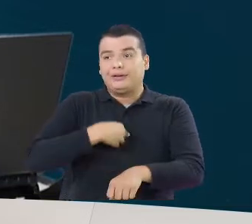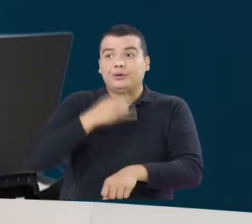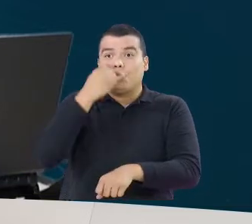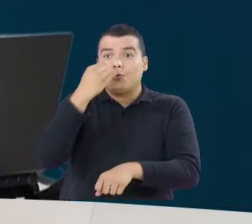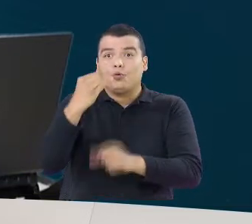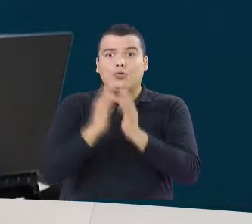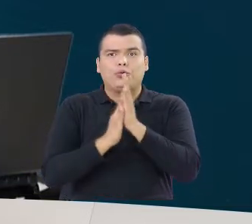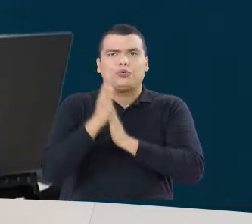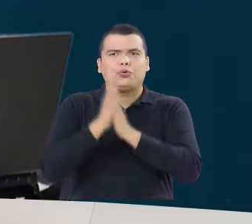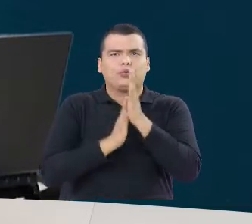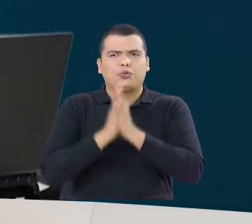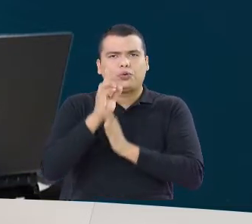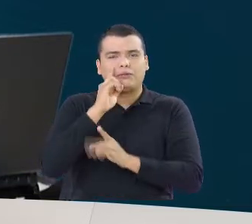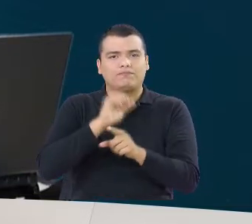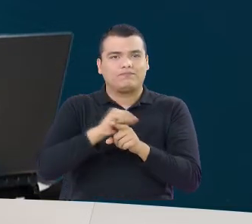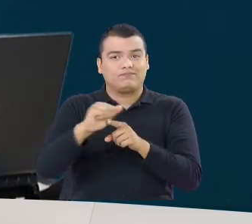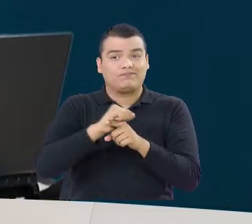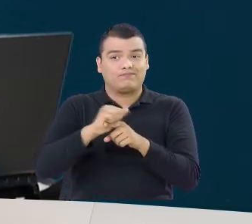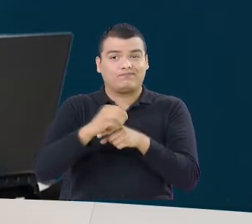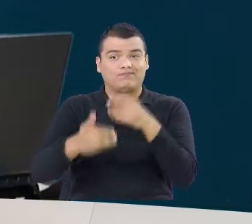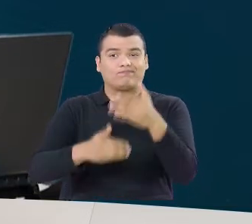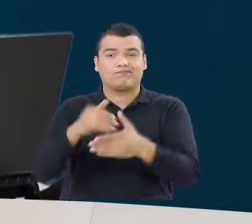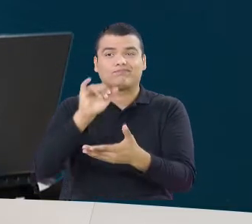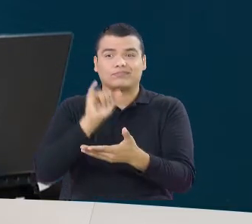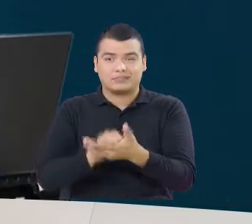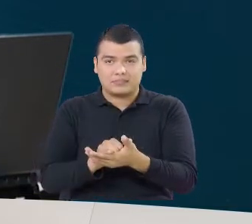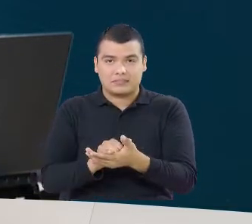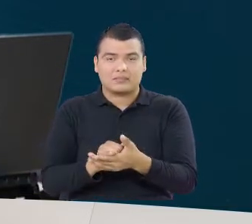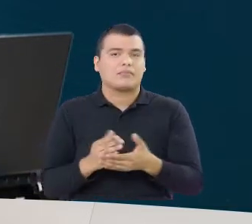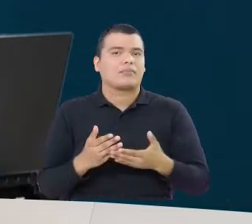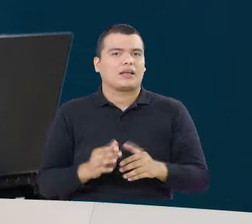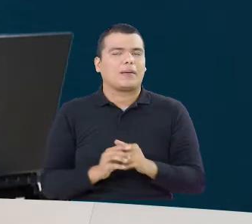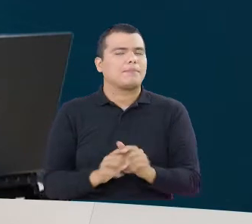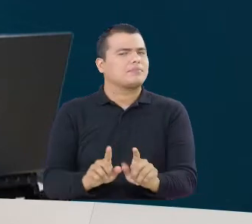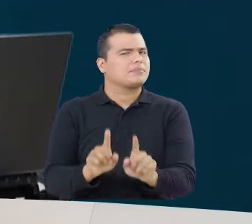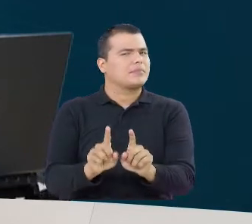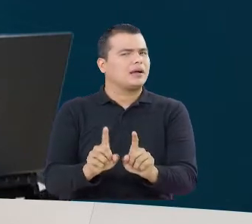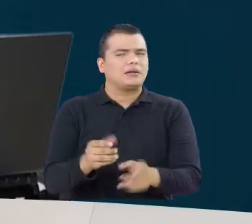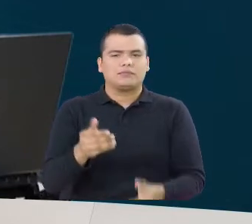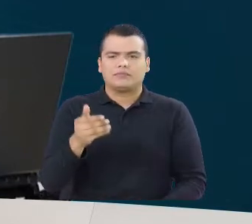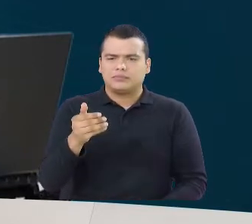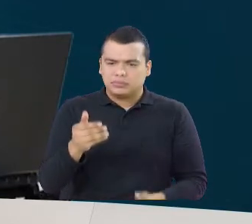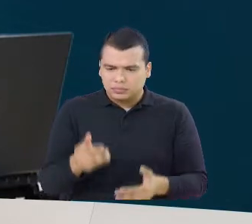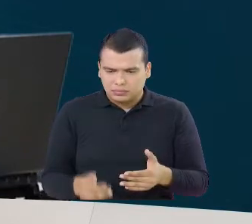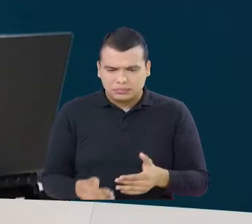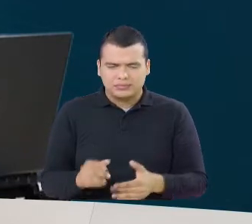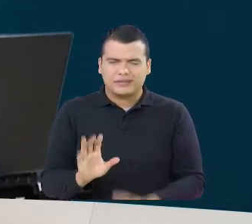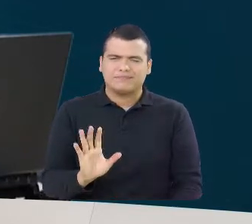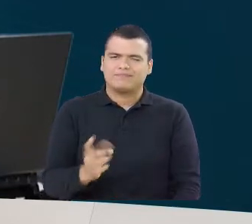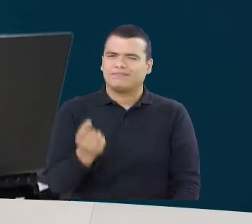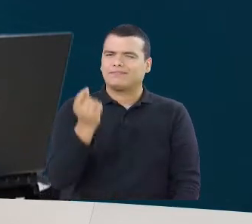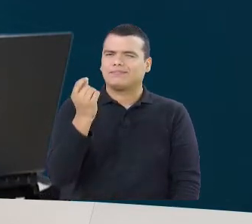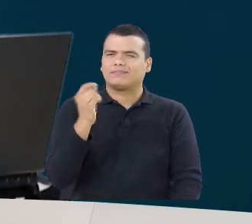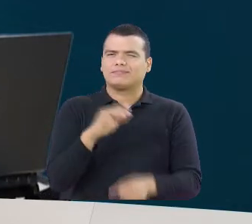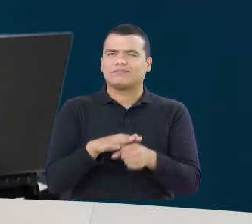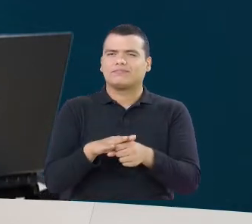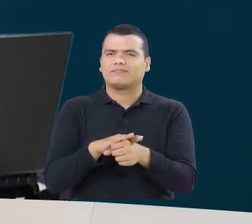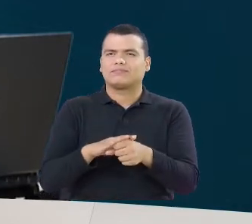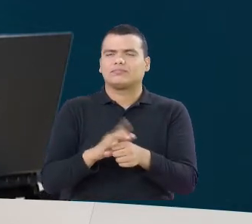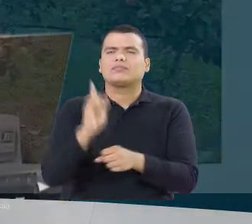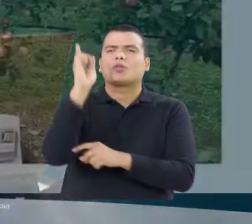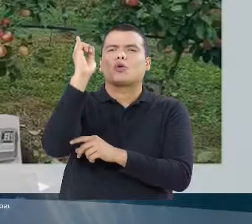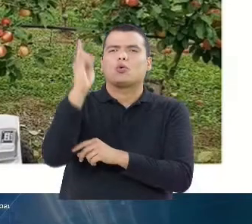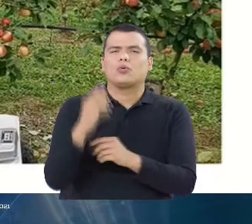esta práctica. Las desventajas de los robots, como hemos visto, es que